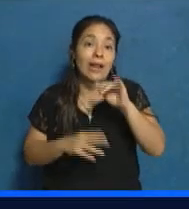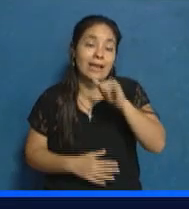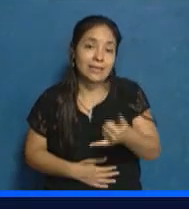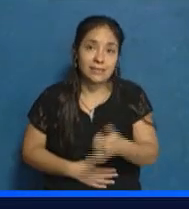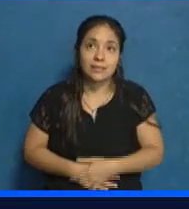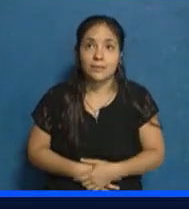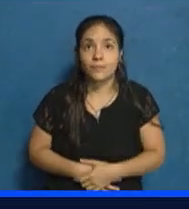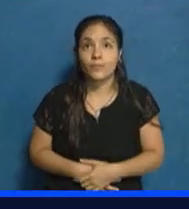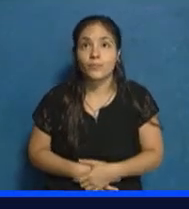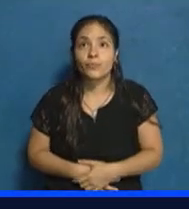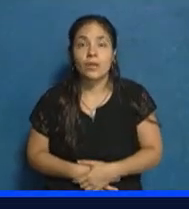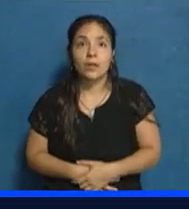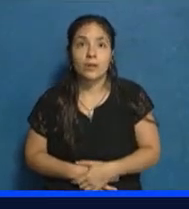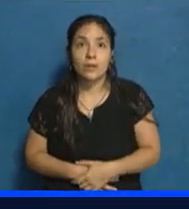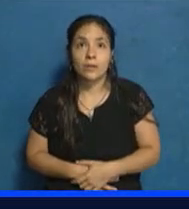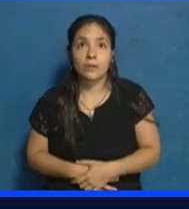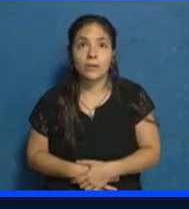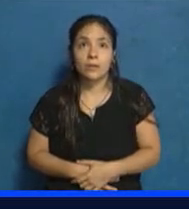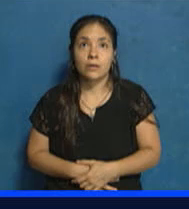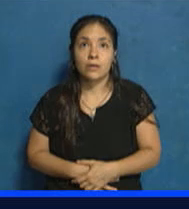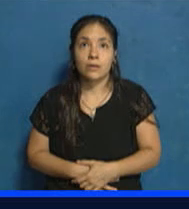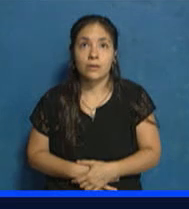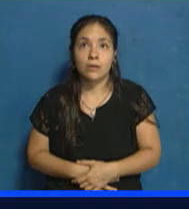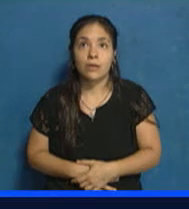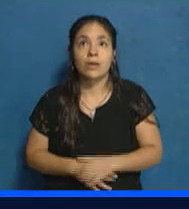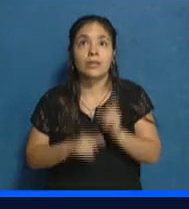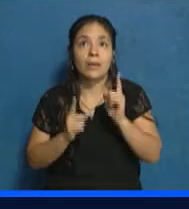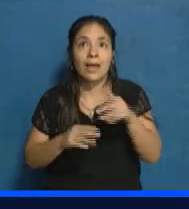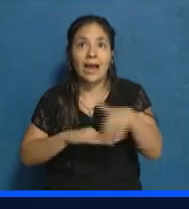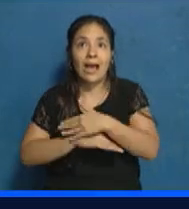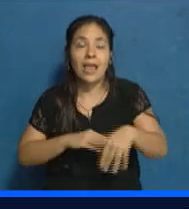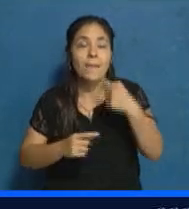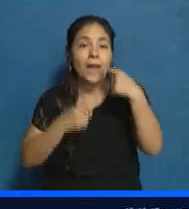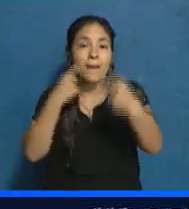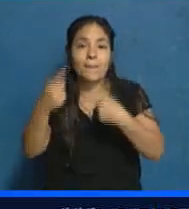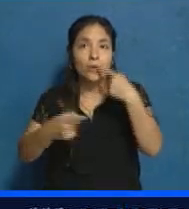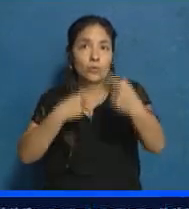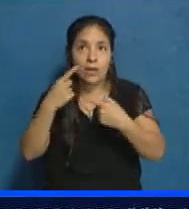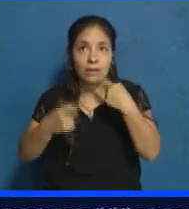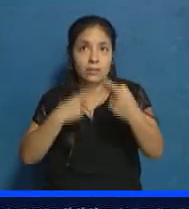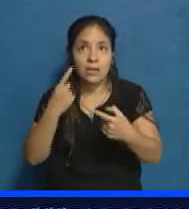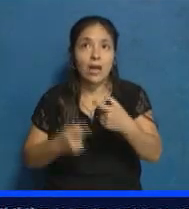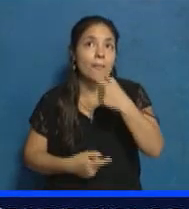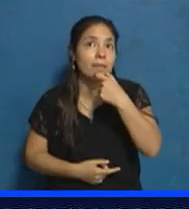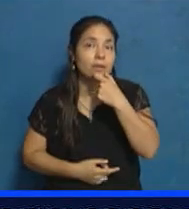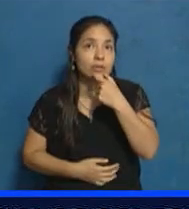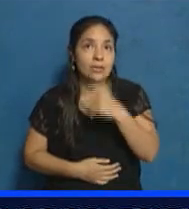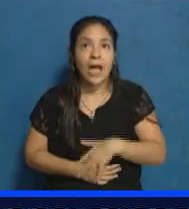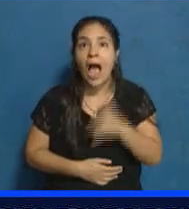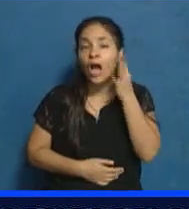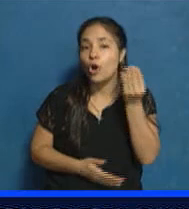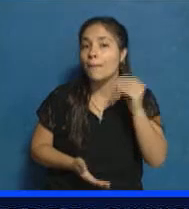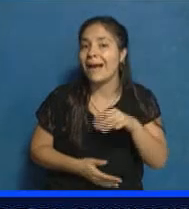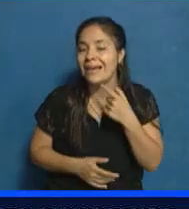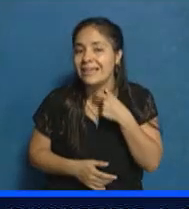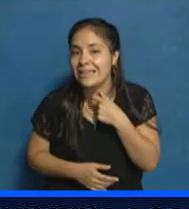iniciativa. Sí. Sin dudas, Laura. Nosotros quisimos salir a la calle también para preguntarle a las mendocinas. Exactamente. Iba a acotarte